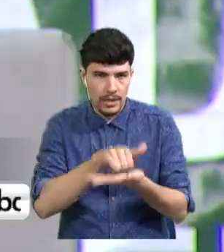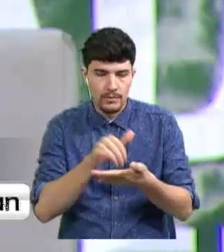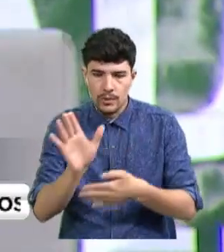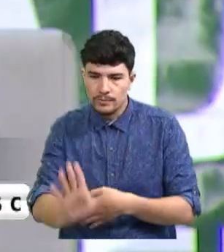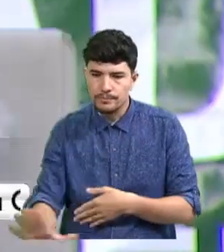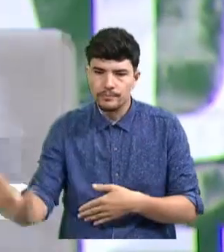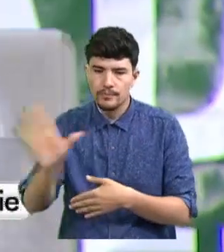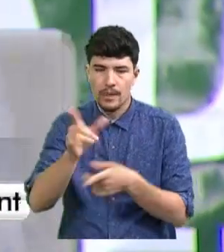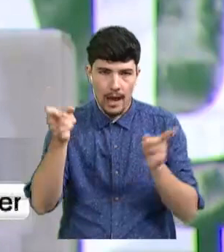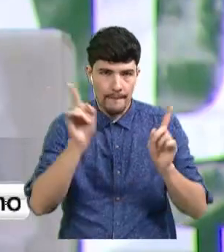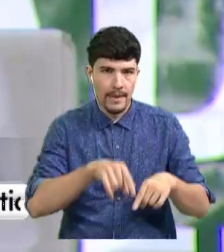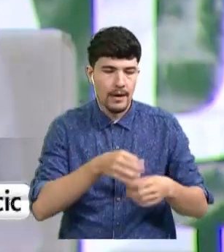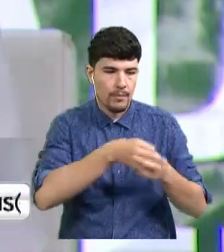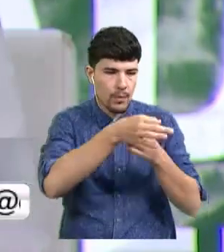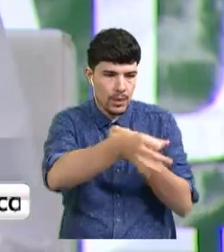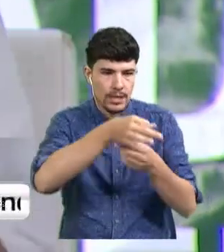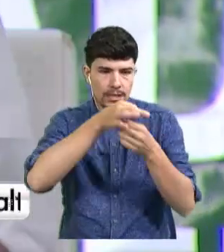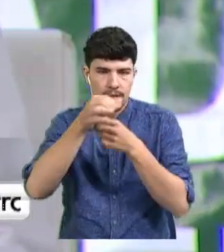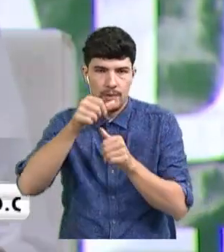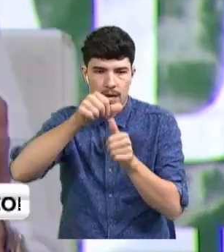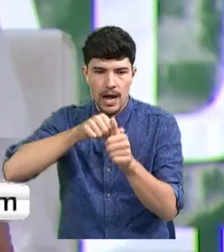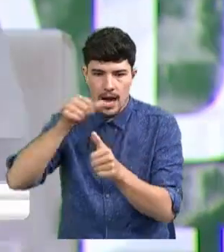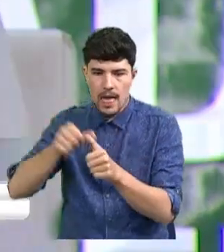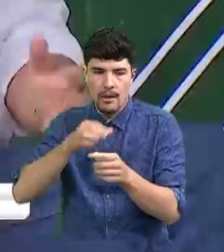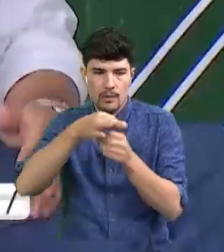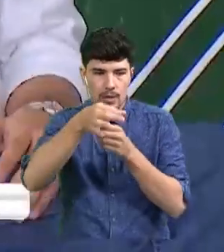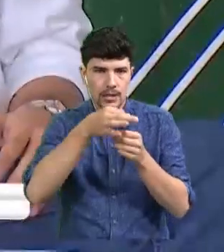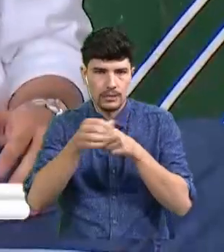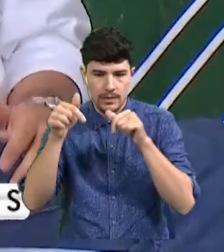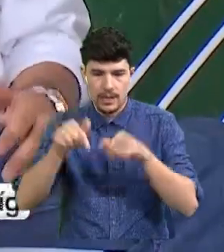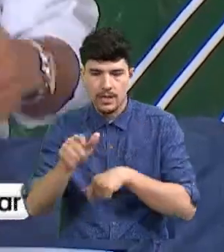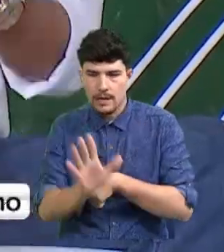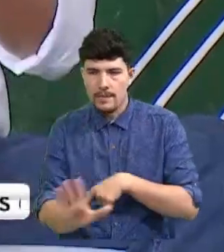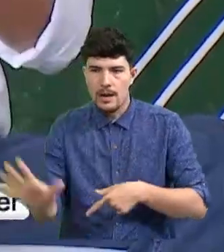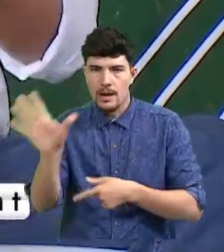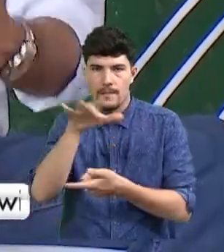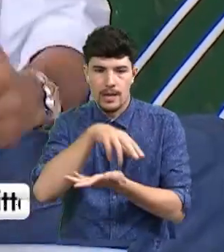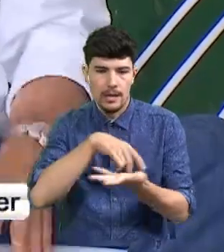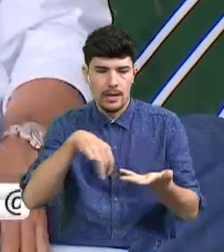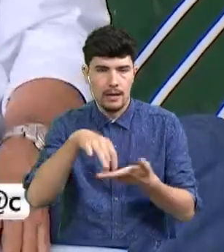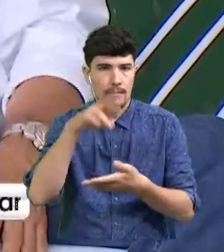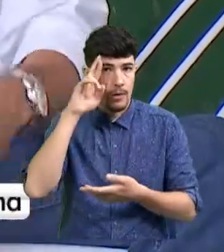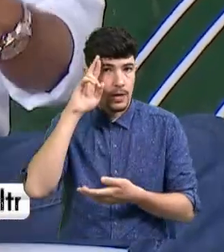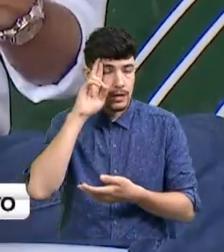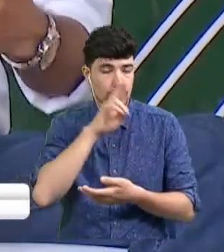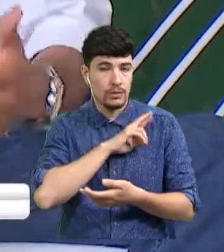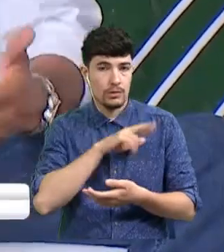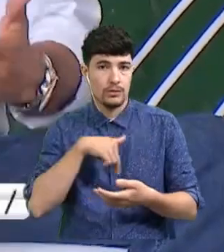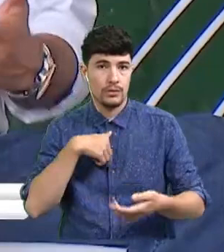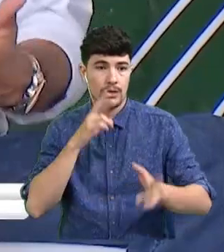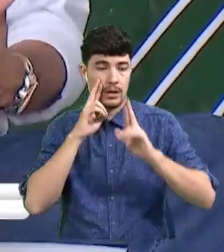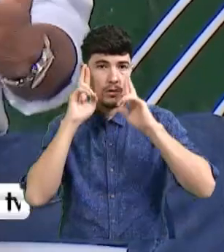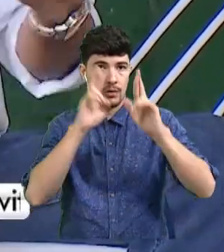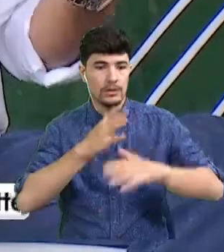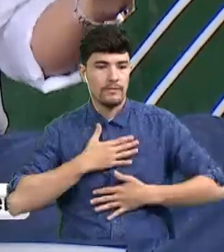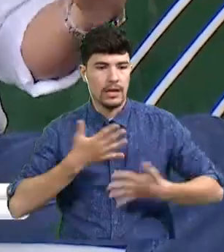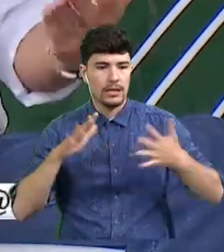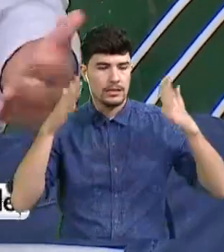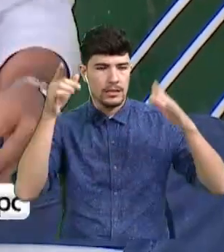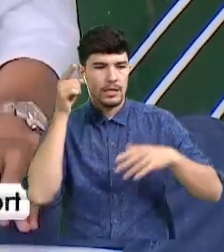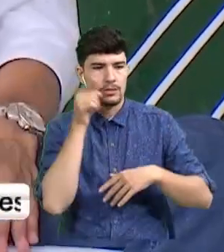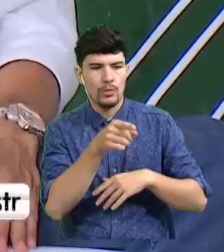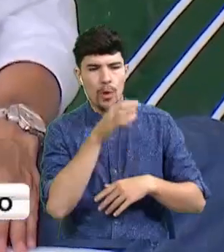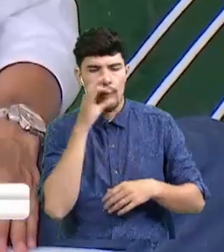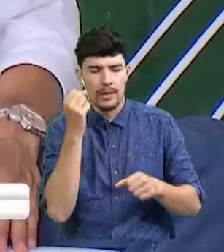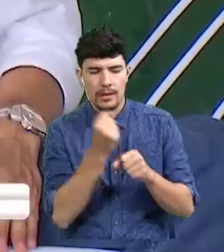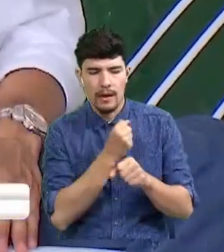a nivel de municipio, en cada uno de los municipios que conforman el departamento de Santander. Por eso nuestro reconocimiento y nuestra felicitación, mi general, por esa